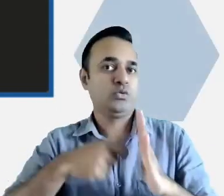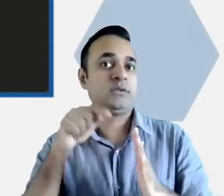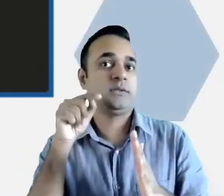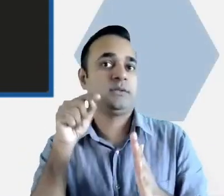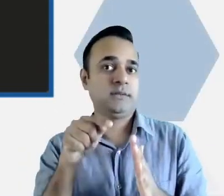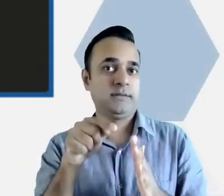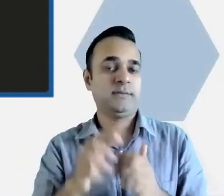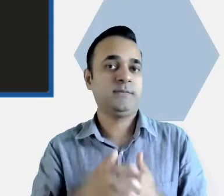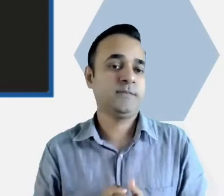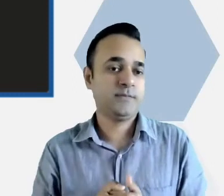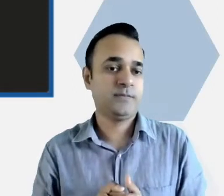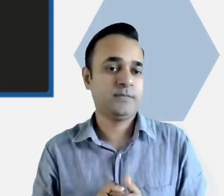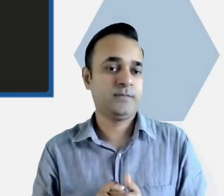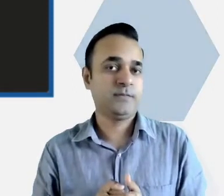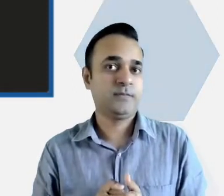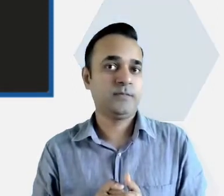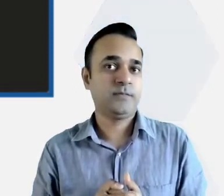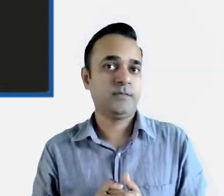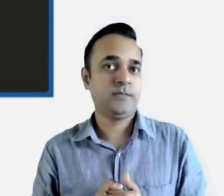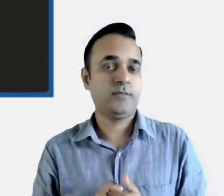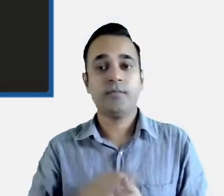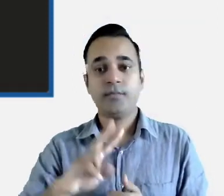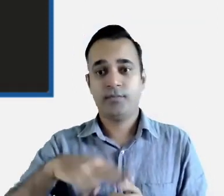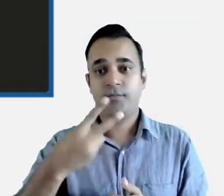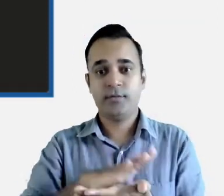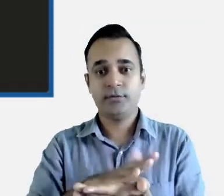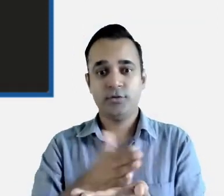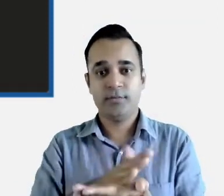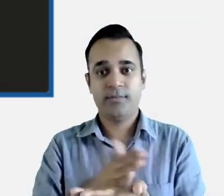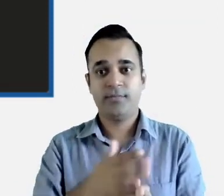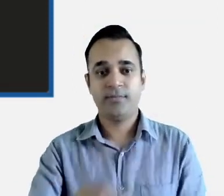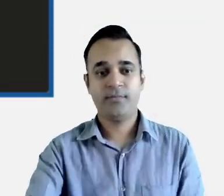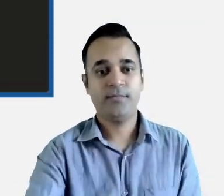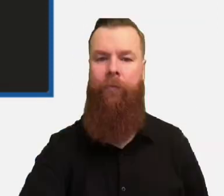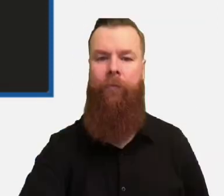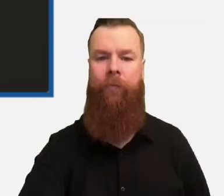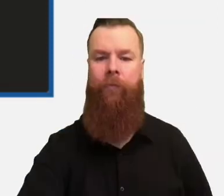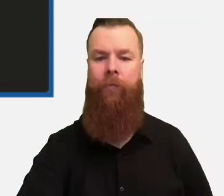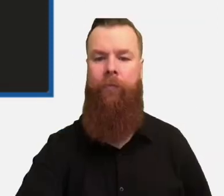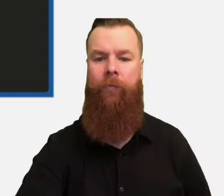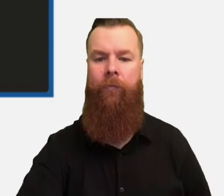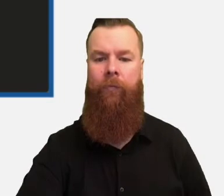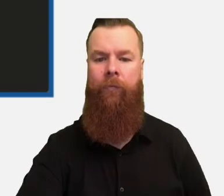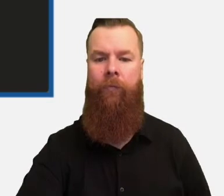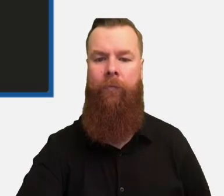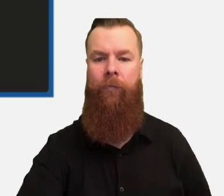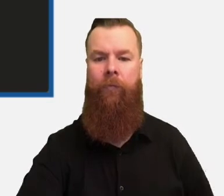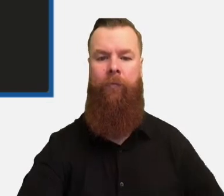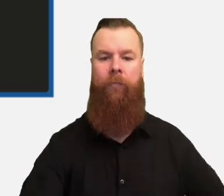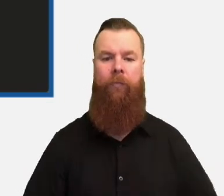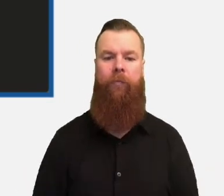gubernamentales, nacionales y subnacionales, actores financieros, organizaciones no